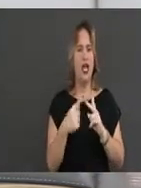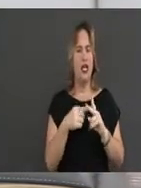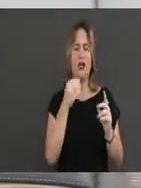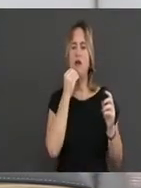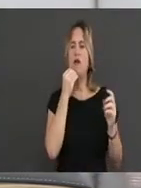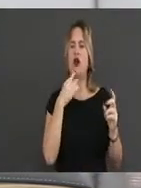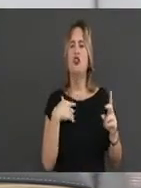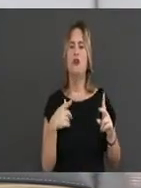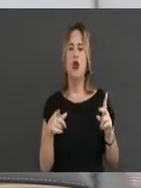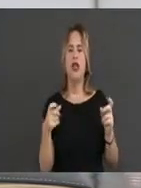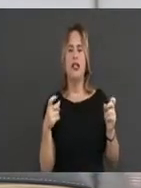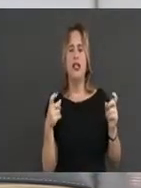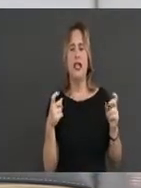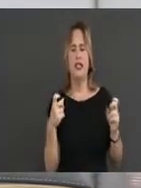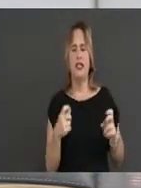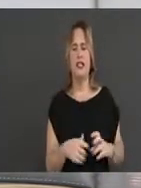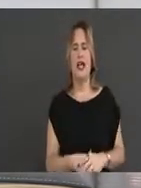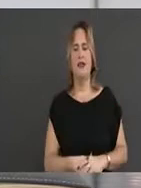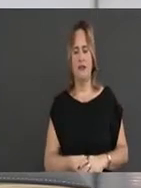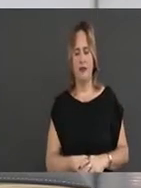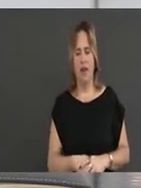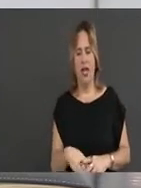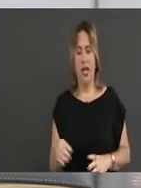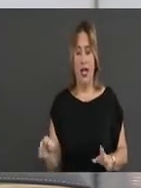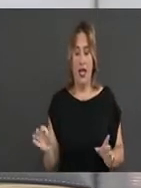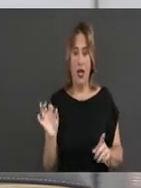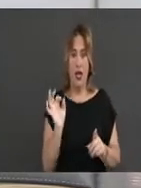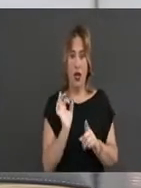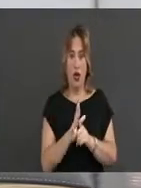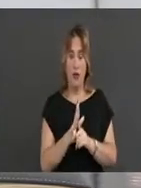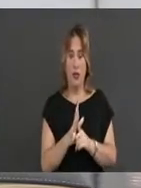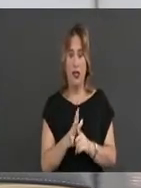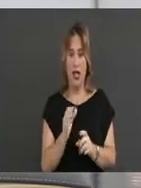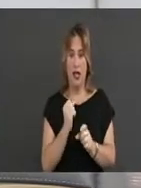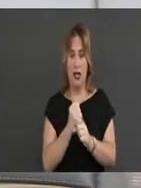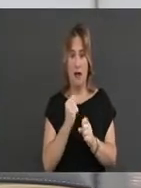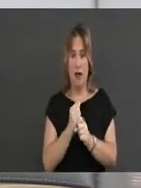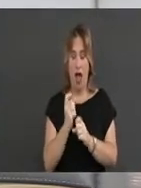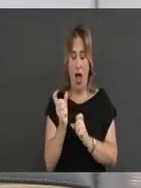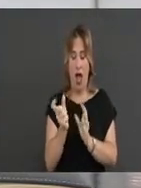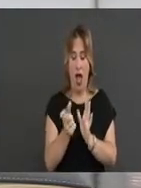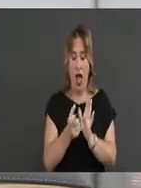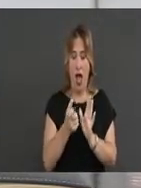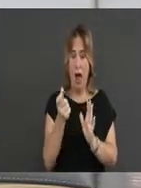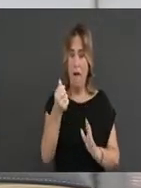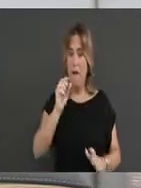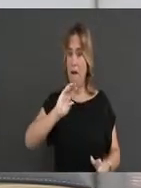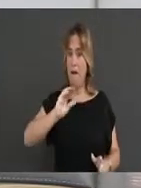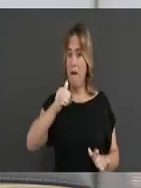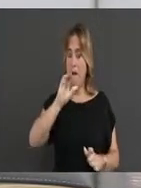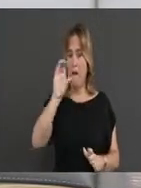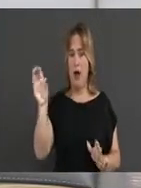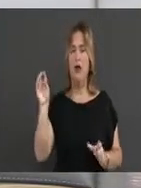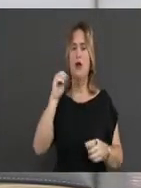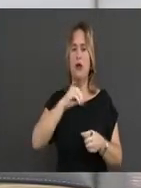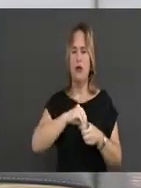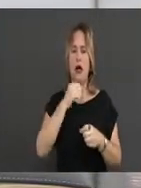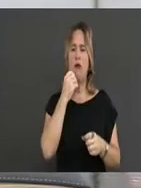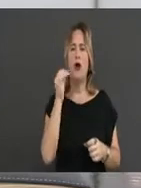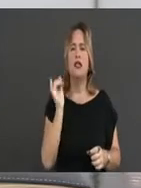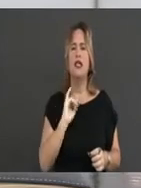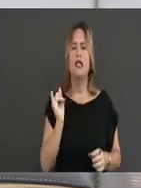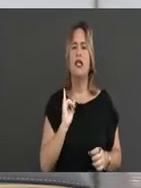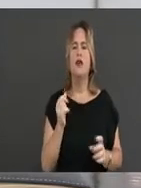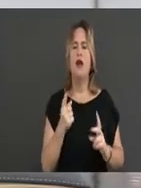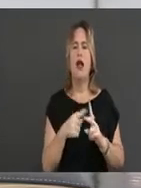supuesto, si es necesario que entren a la sucursal y prestarle el servicio allí dentro, también